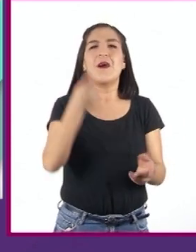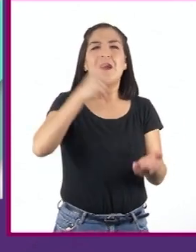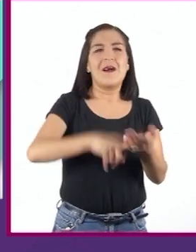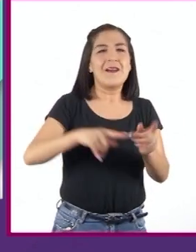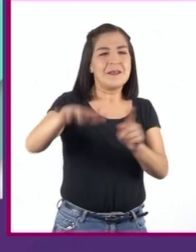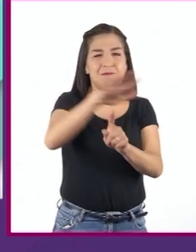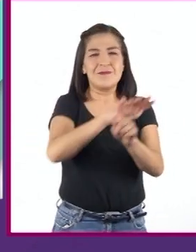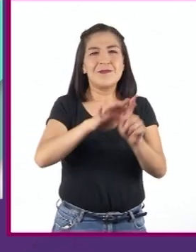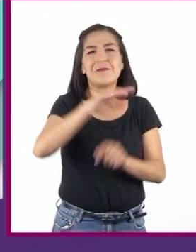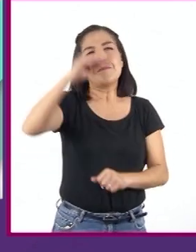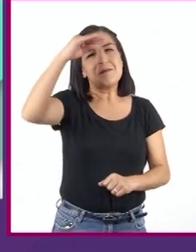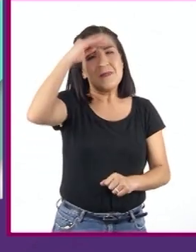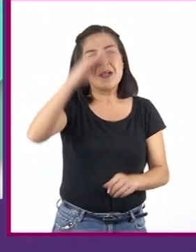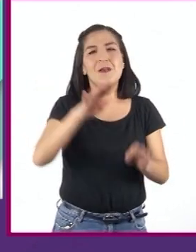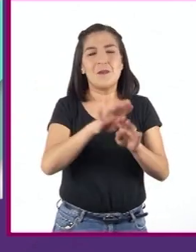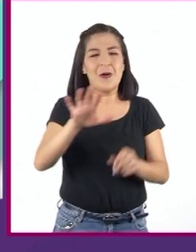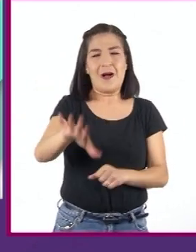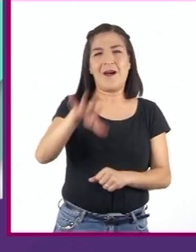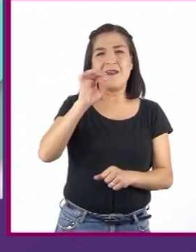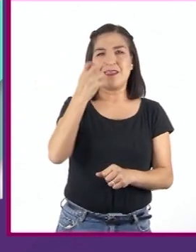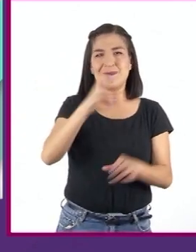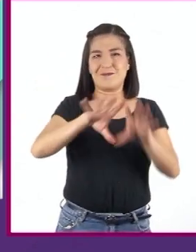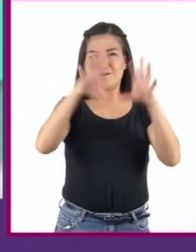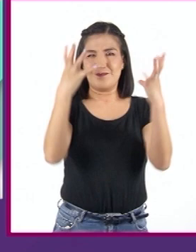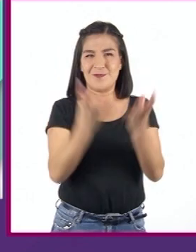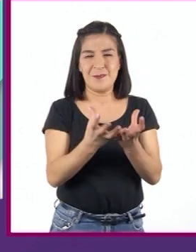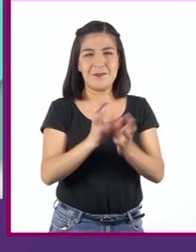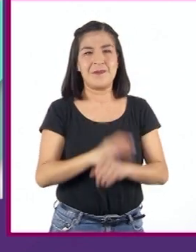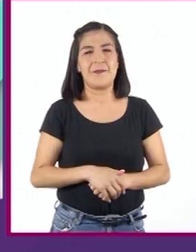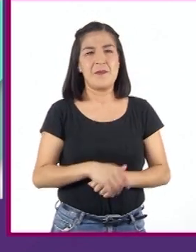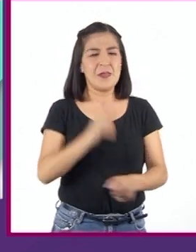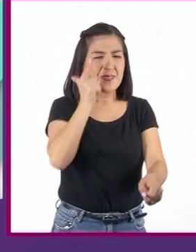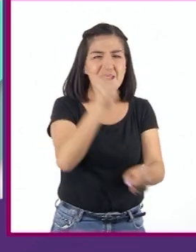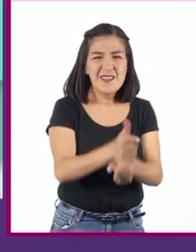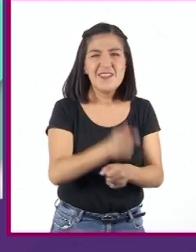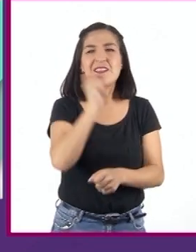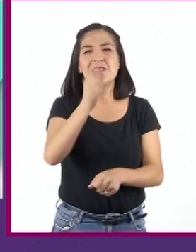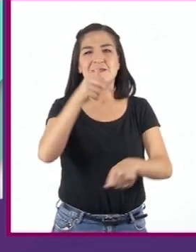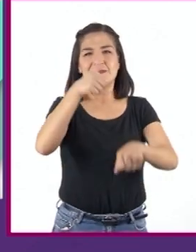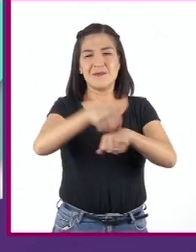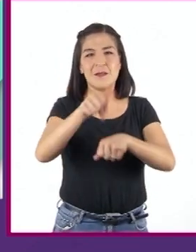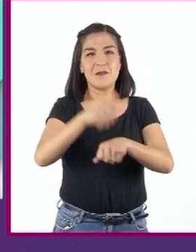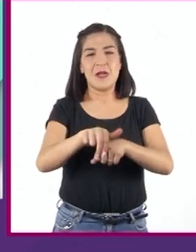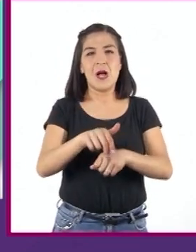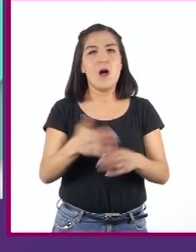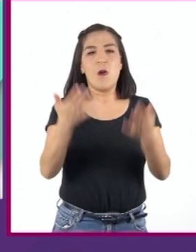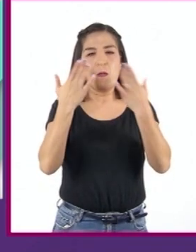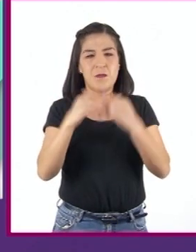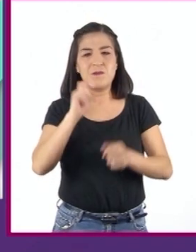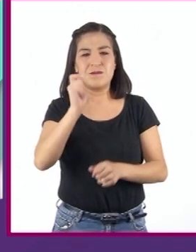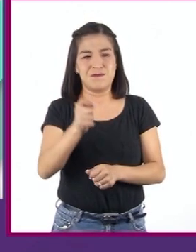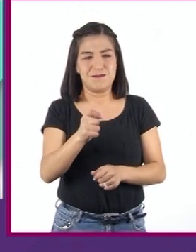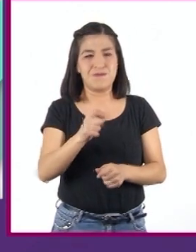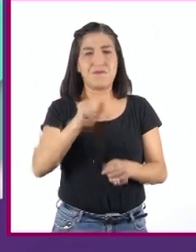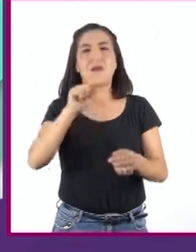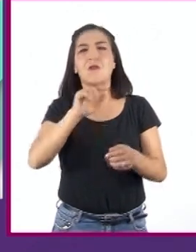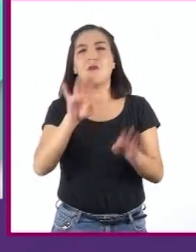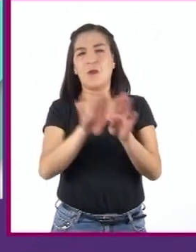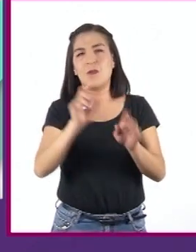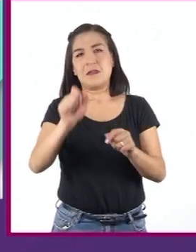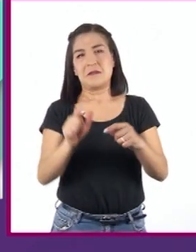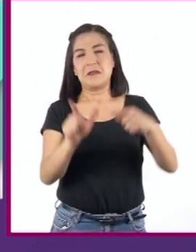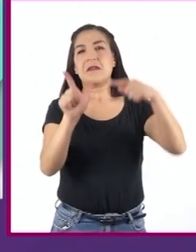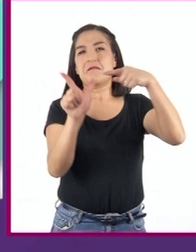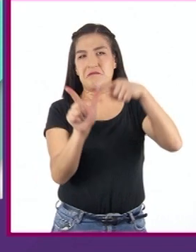ellos aparentemente habían encontrado en el mundo. Descubrieron los números que no tienen fin. Hay raíces